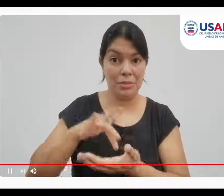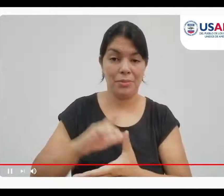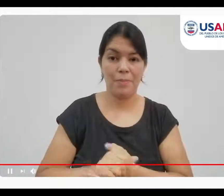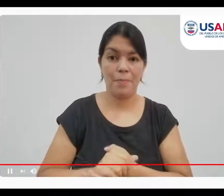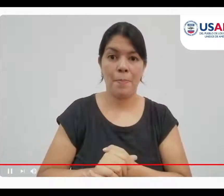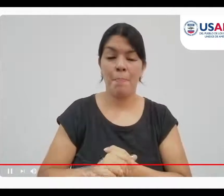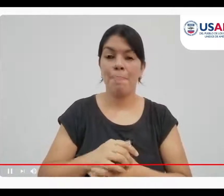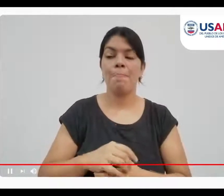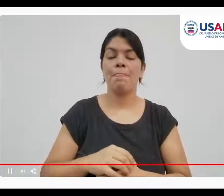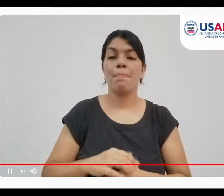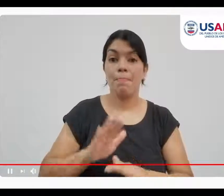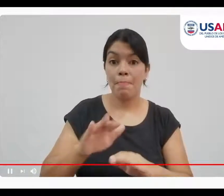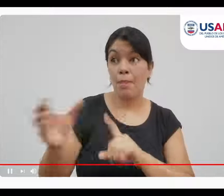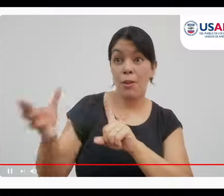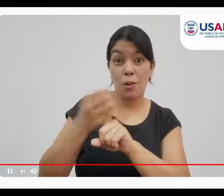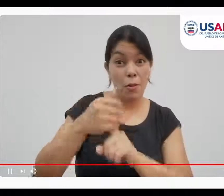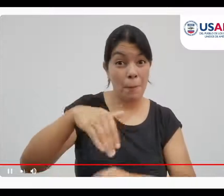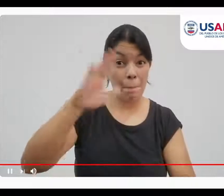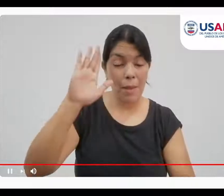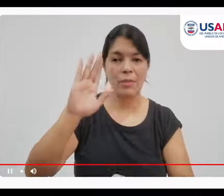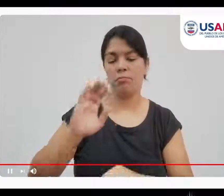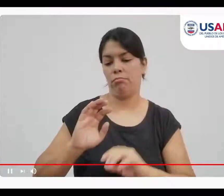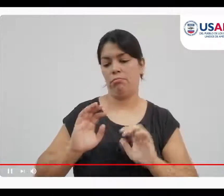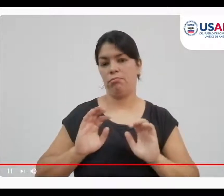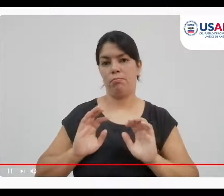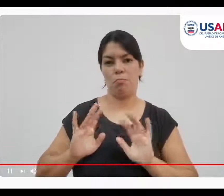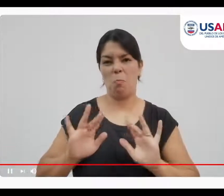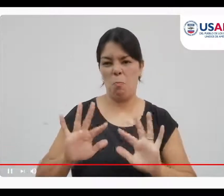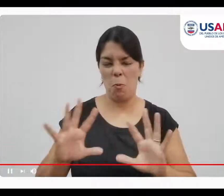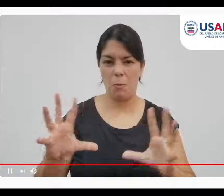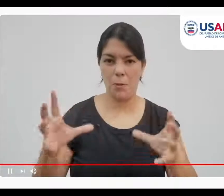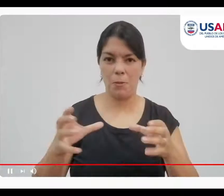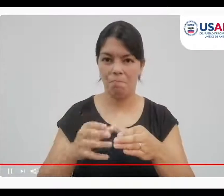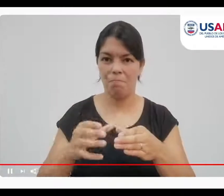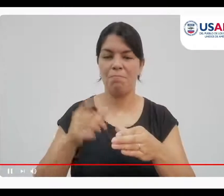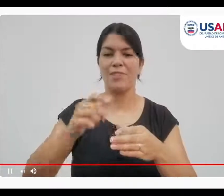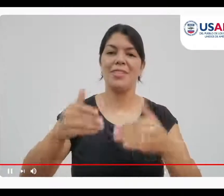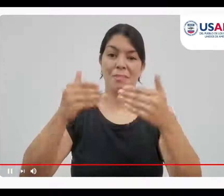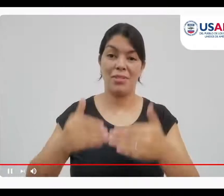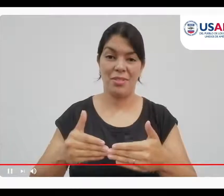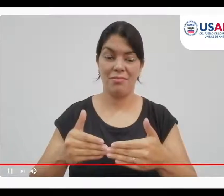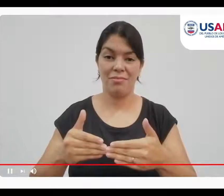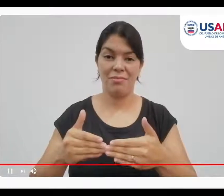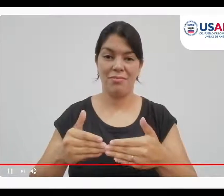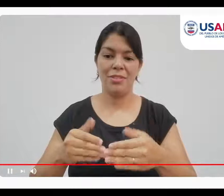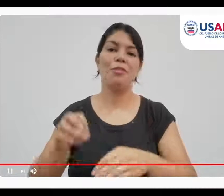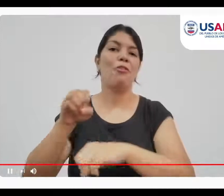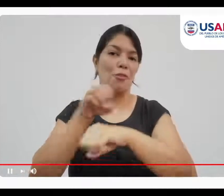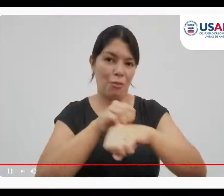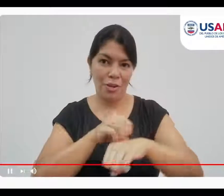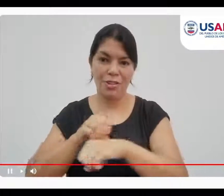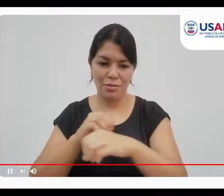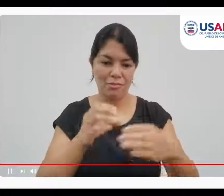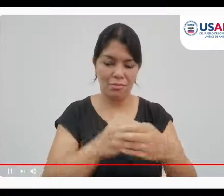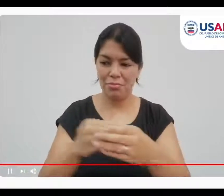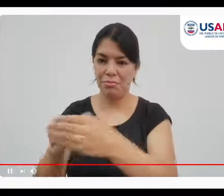uno de los logros más importantes en el municipio es la consolidación de un movimiento de personas con discapacidad que se ha traducido desde las